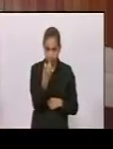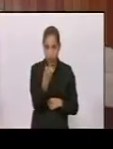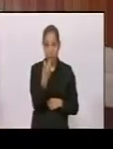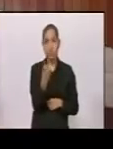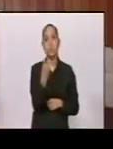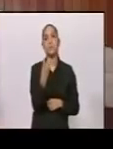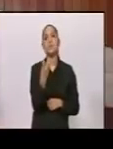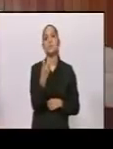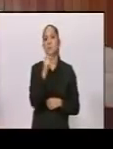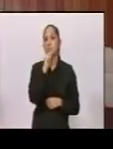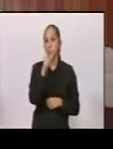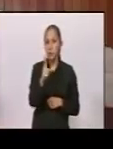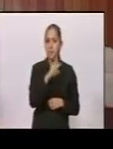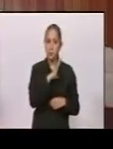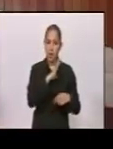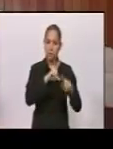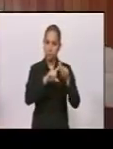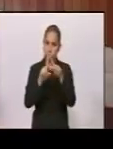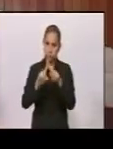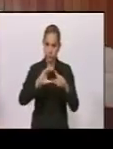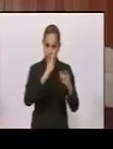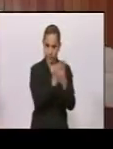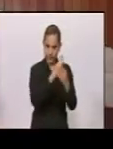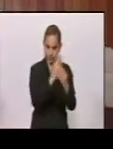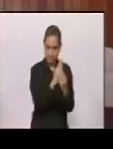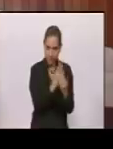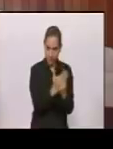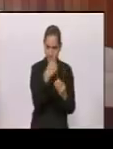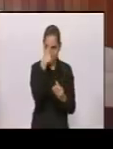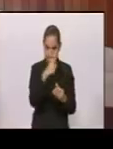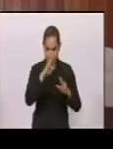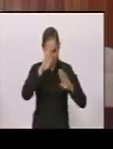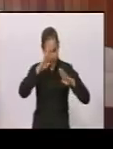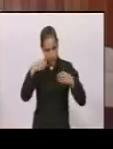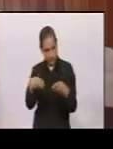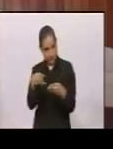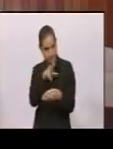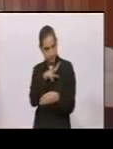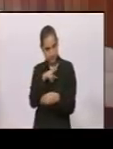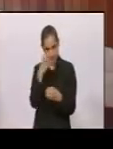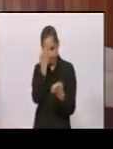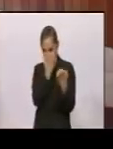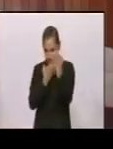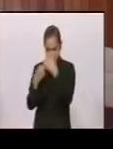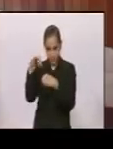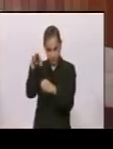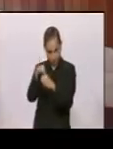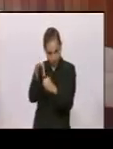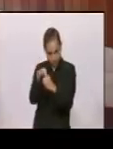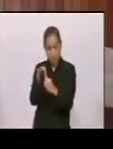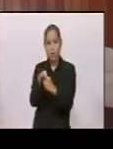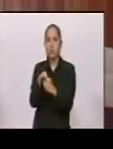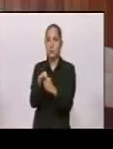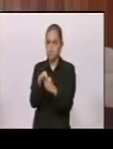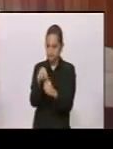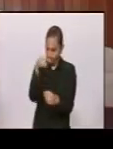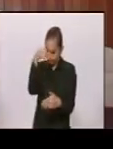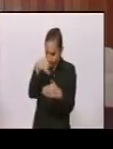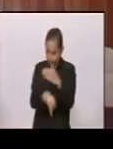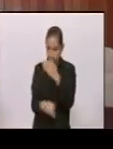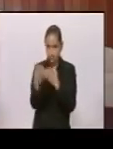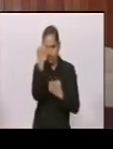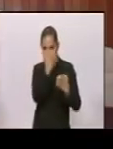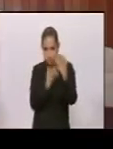el expediente de resolución jurisdiccional de la elección de presidente de los